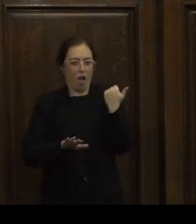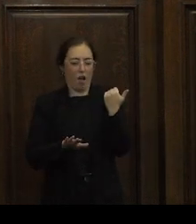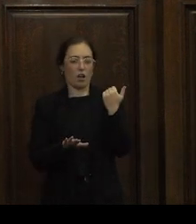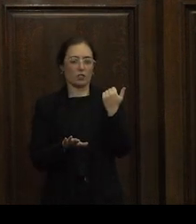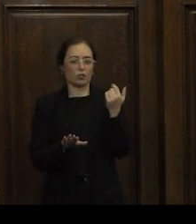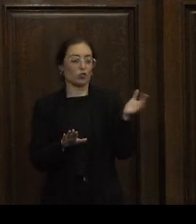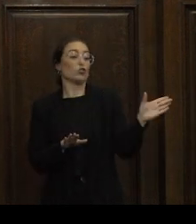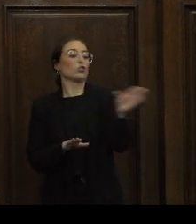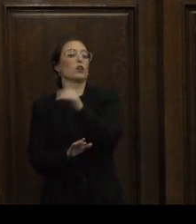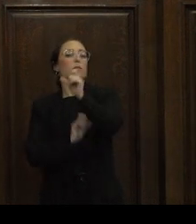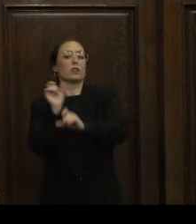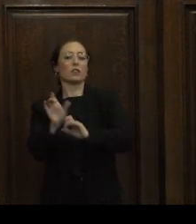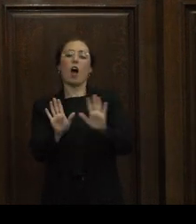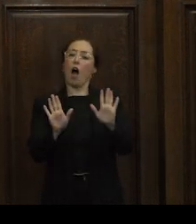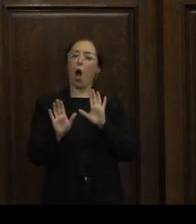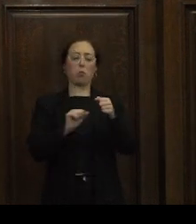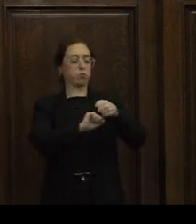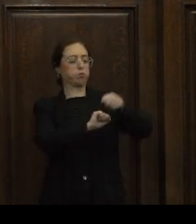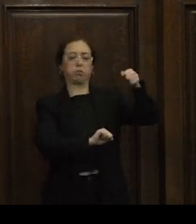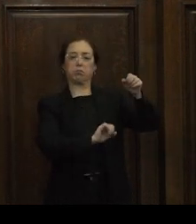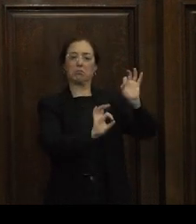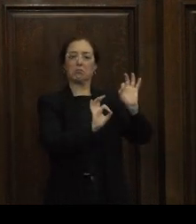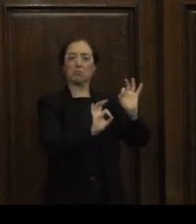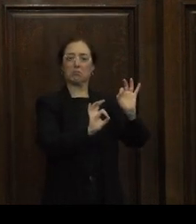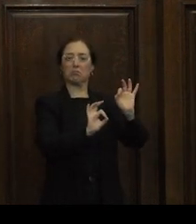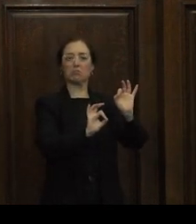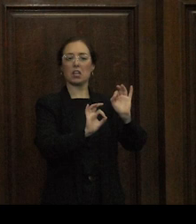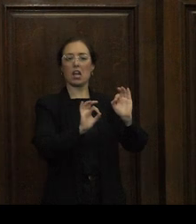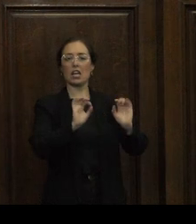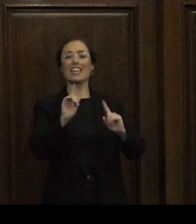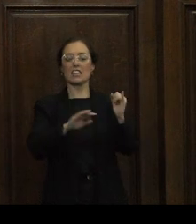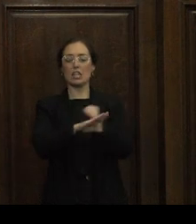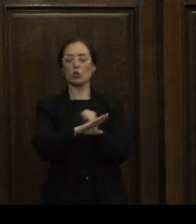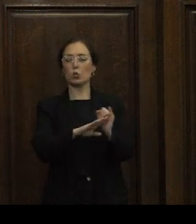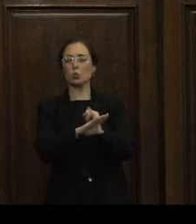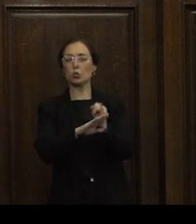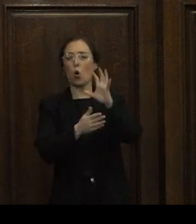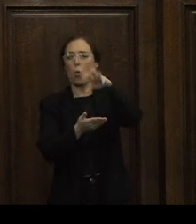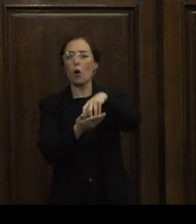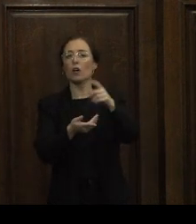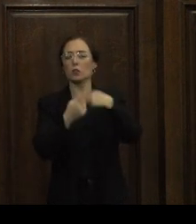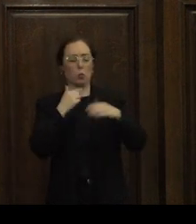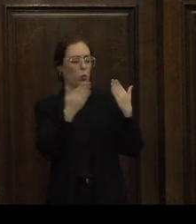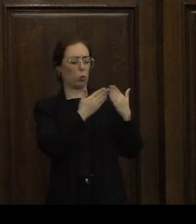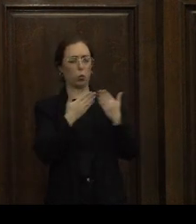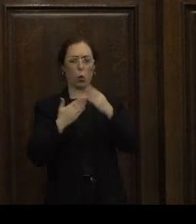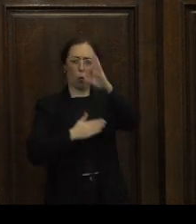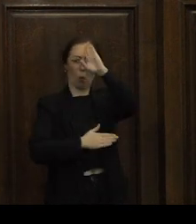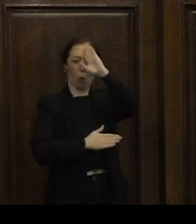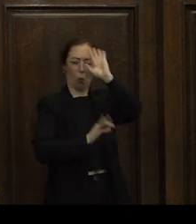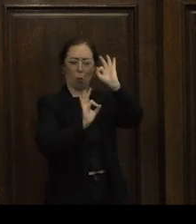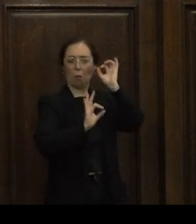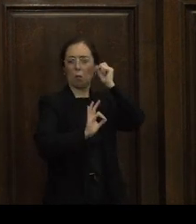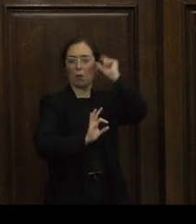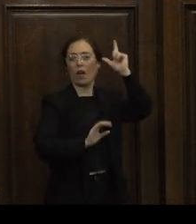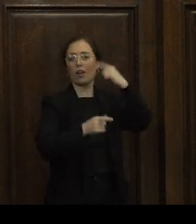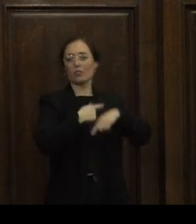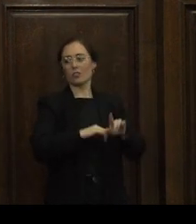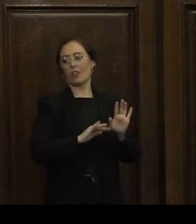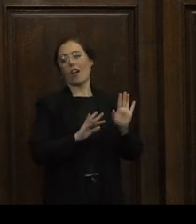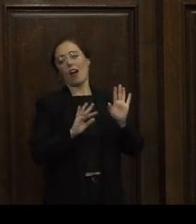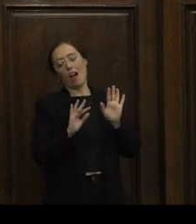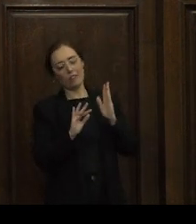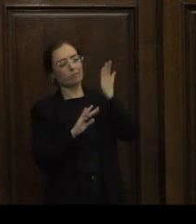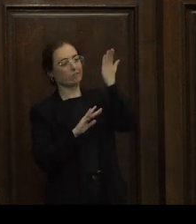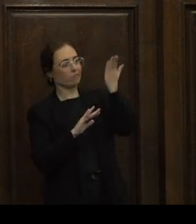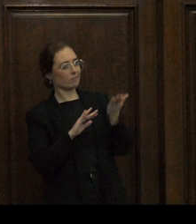todos esos entes con diploma, digamos así, y institucionalizados, y que de alguna manera ostentaban ese privilegio,